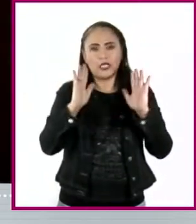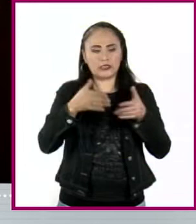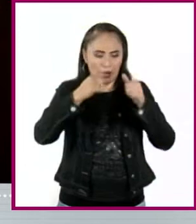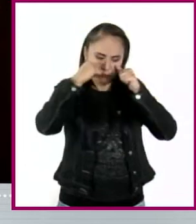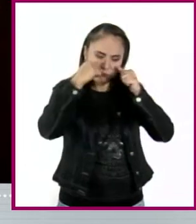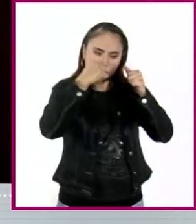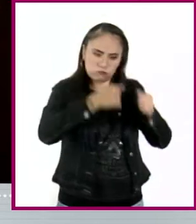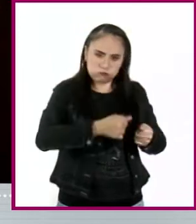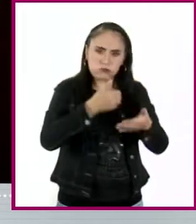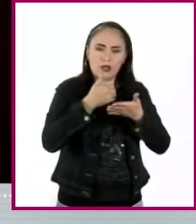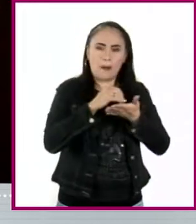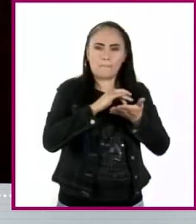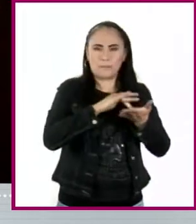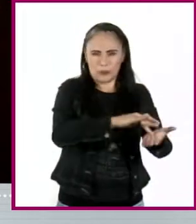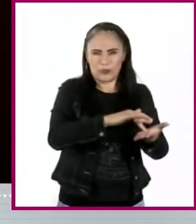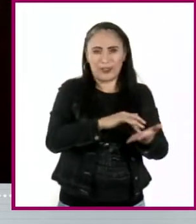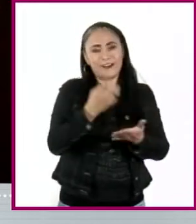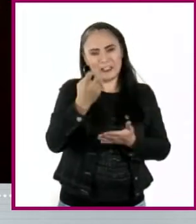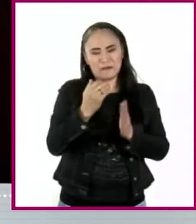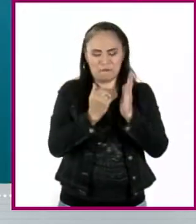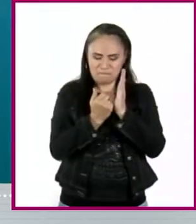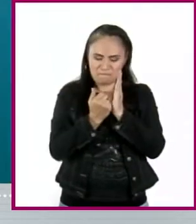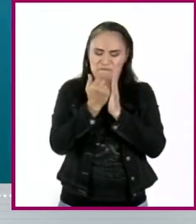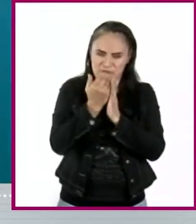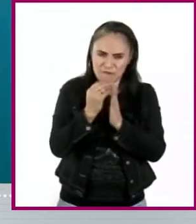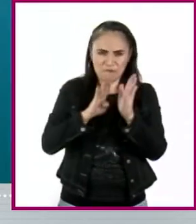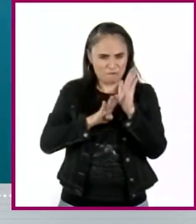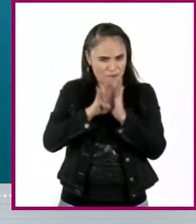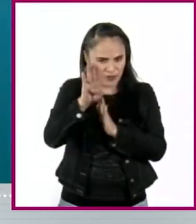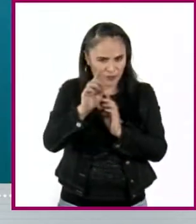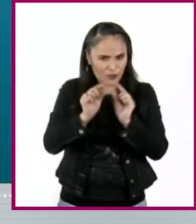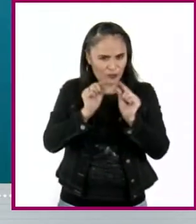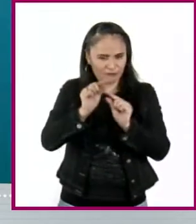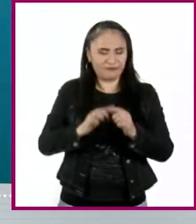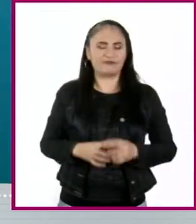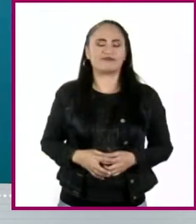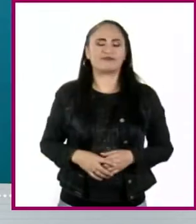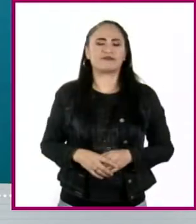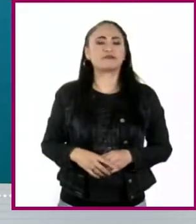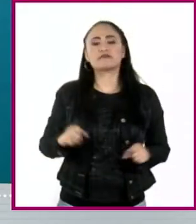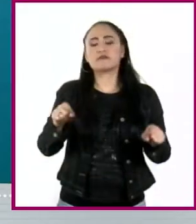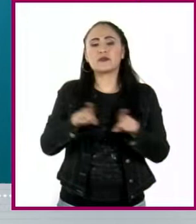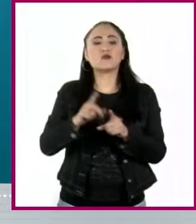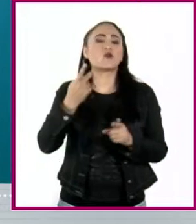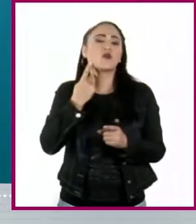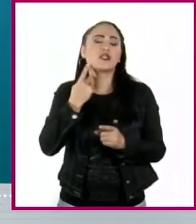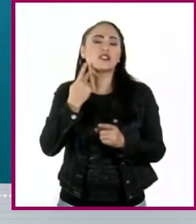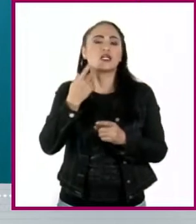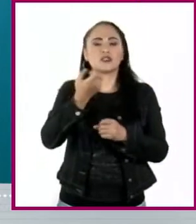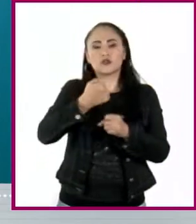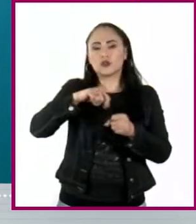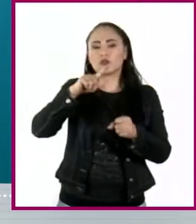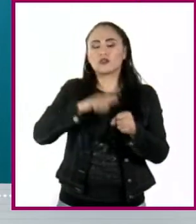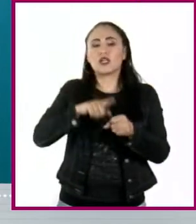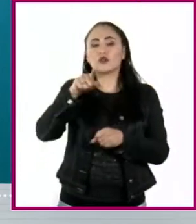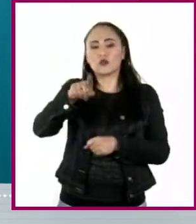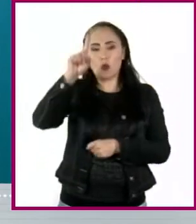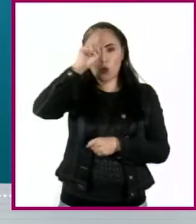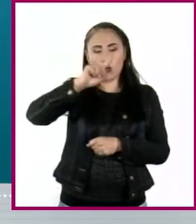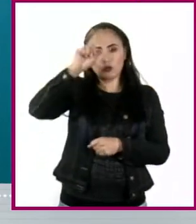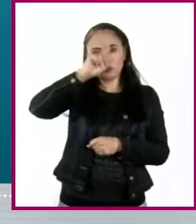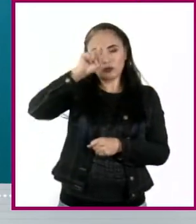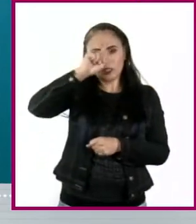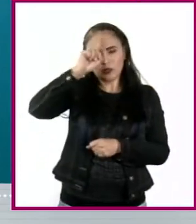esto es un avance pues muy importante. De igual manera, desde estas mismas políticas sociales, ¿cómo recomendarías que se